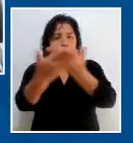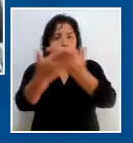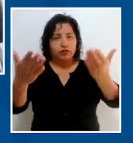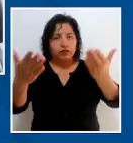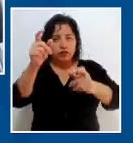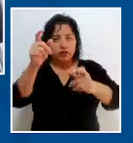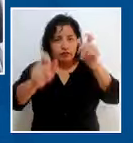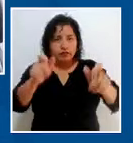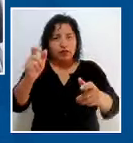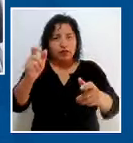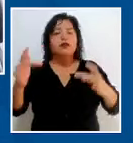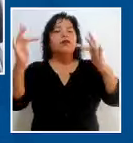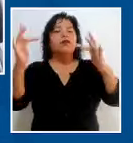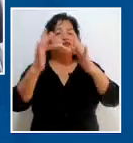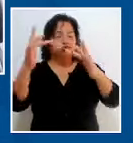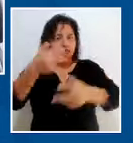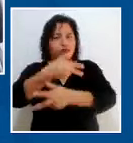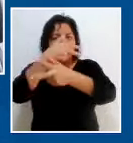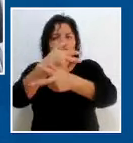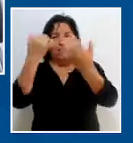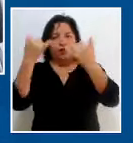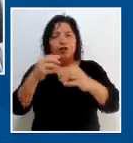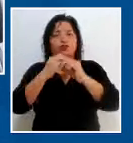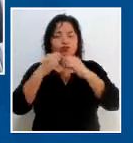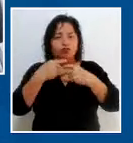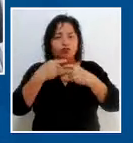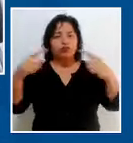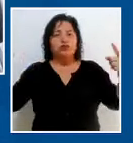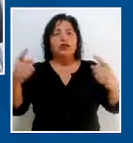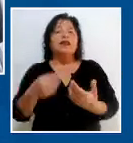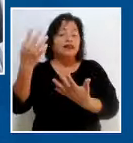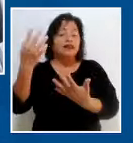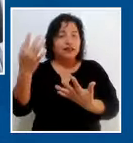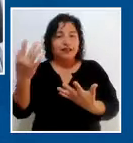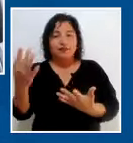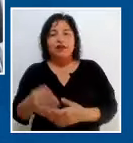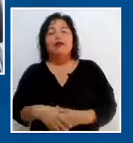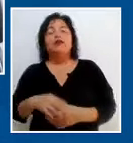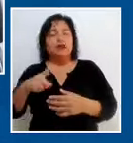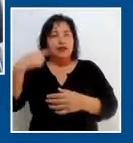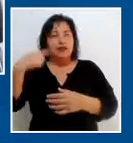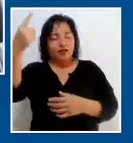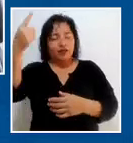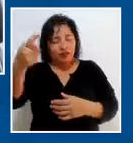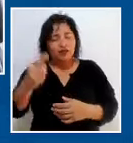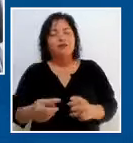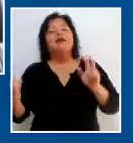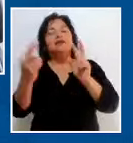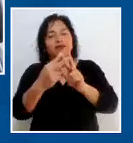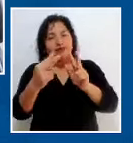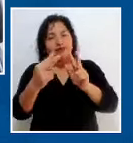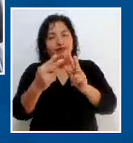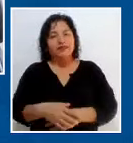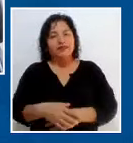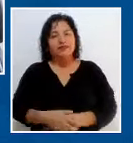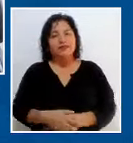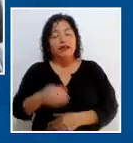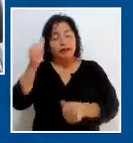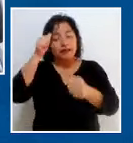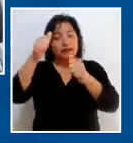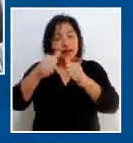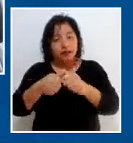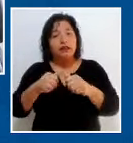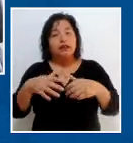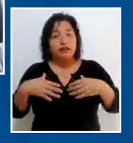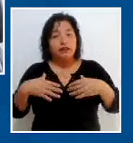que se han conectado el día de hoy en esta transmisión. También esperamos contar con ustedes, tenerlas en una nueva edición. Recordar que